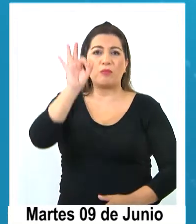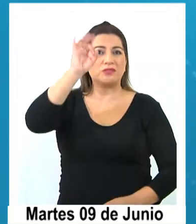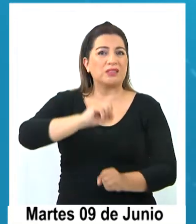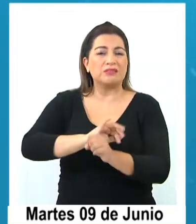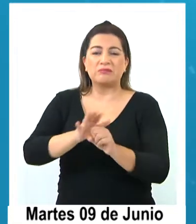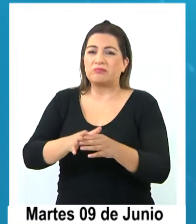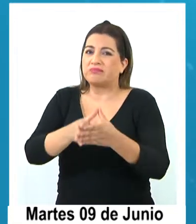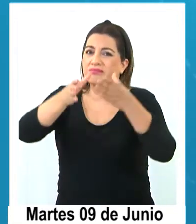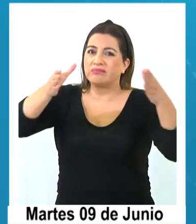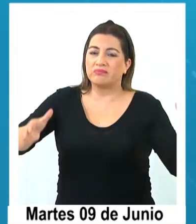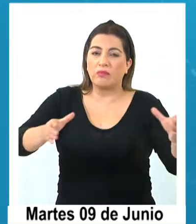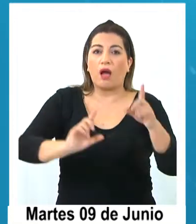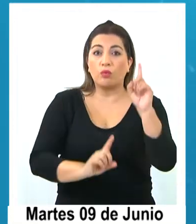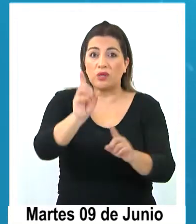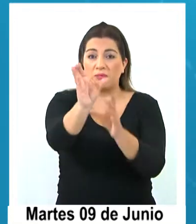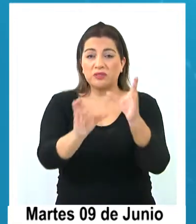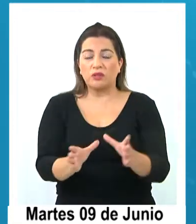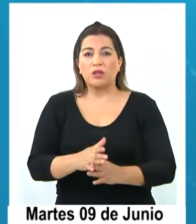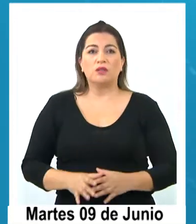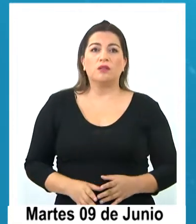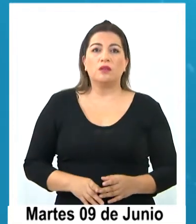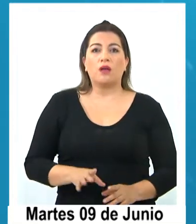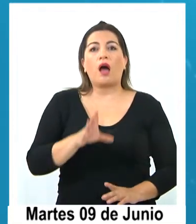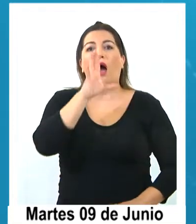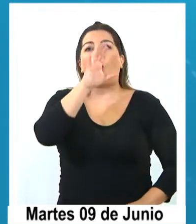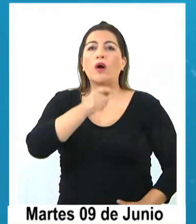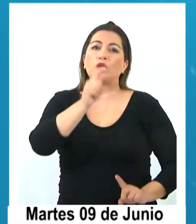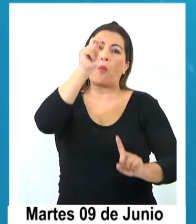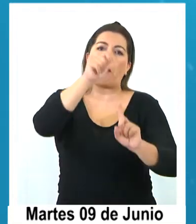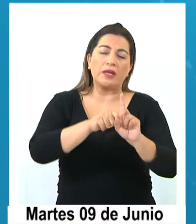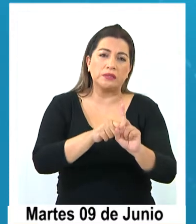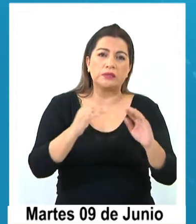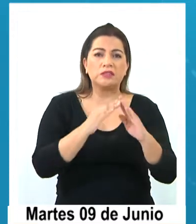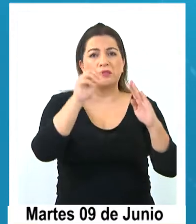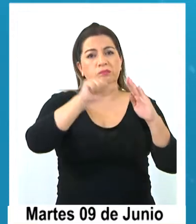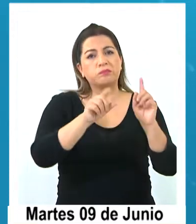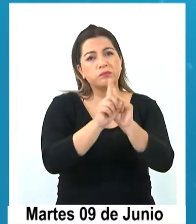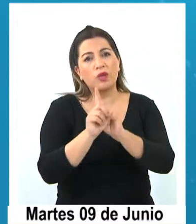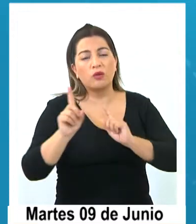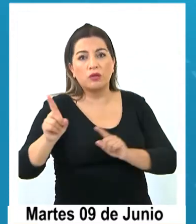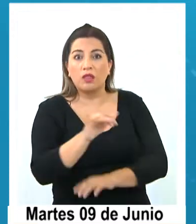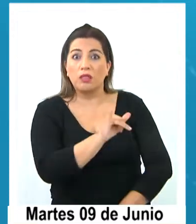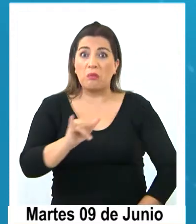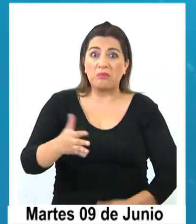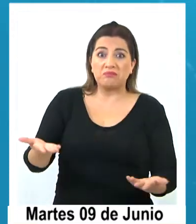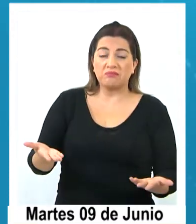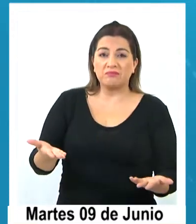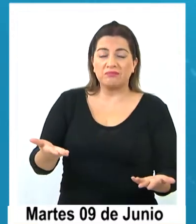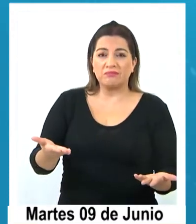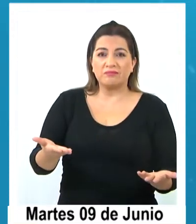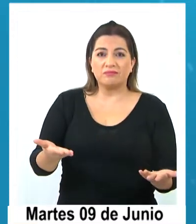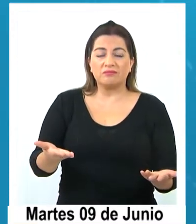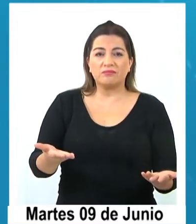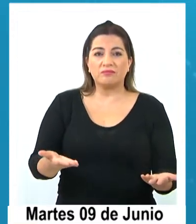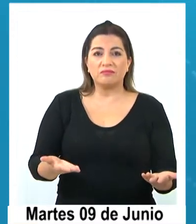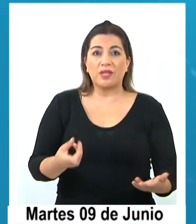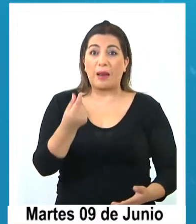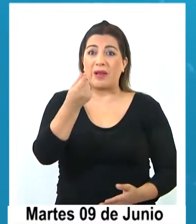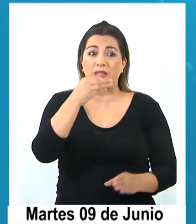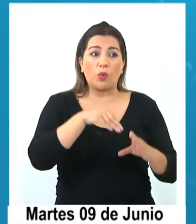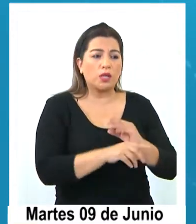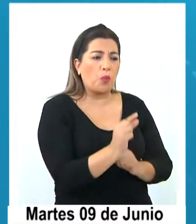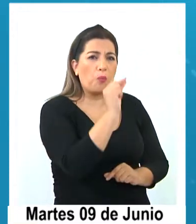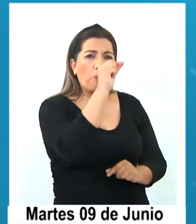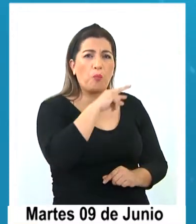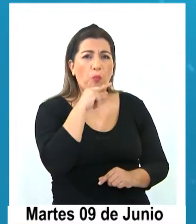en las cifras. La gente pudo soportar un mes de confinamiento, un mes de aislamiento social, pero después de eso, el poco